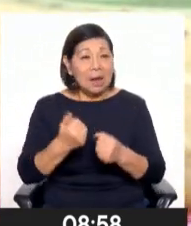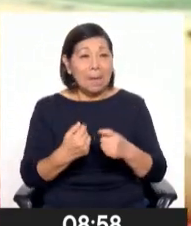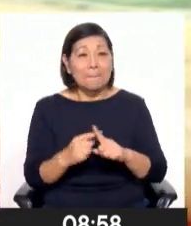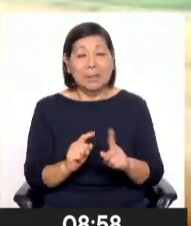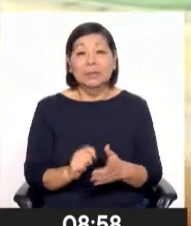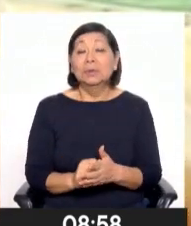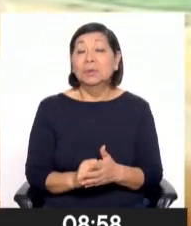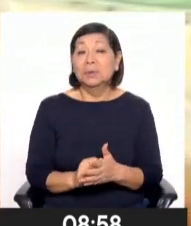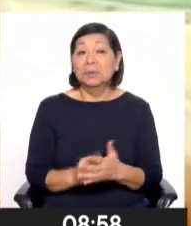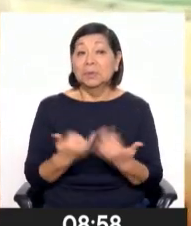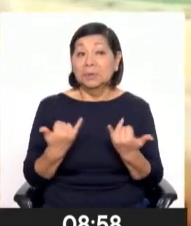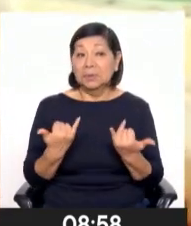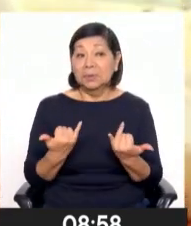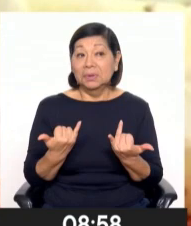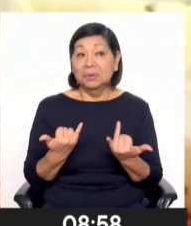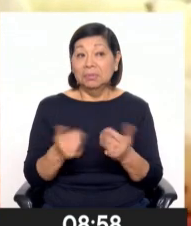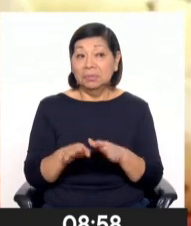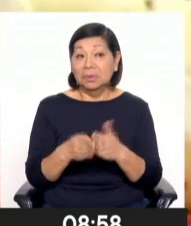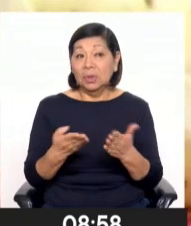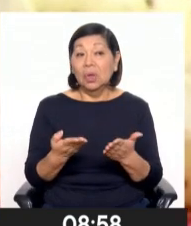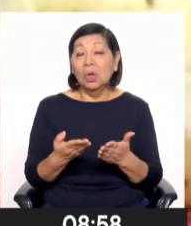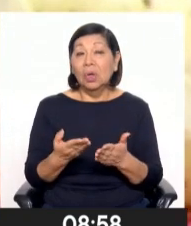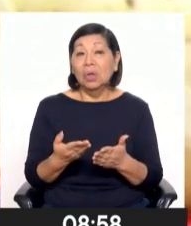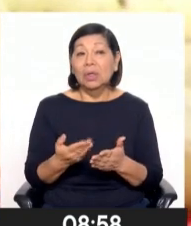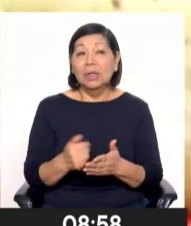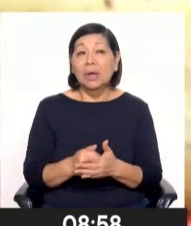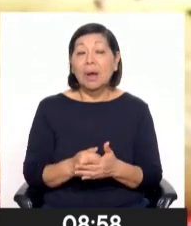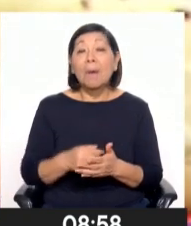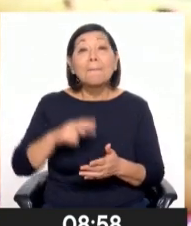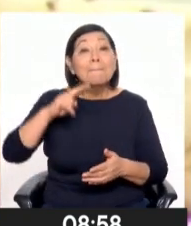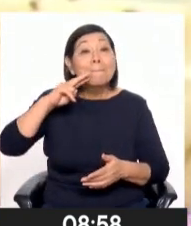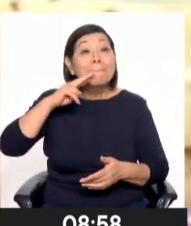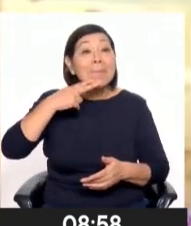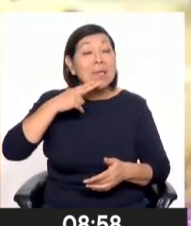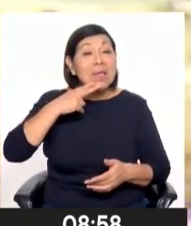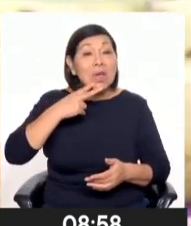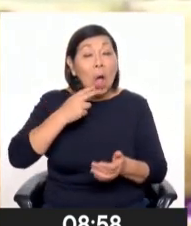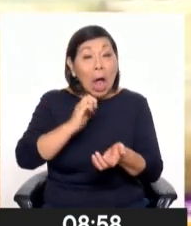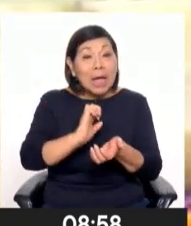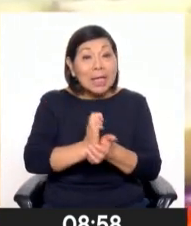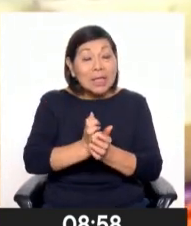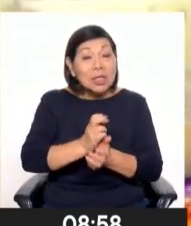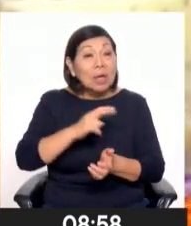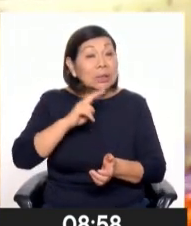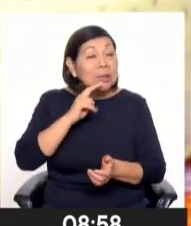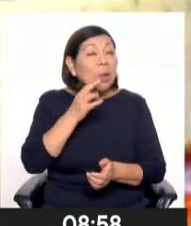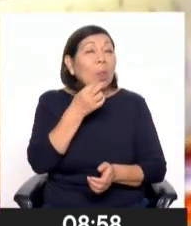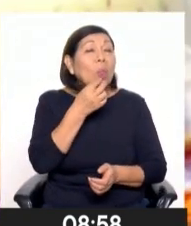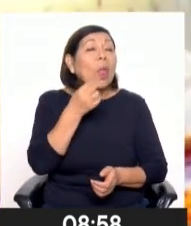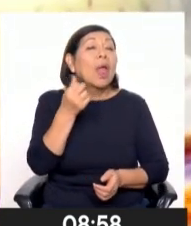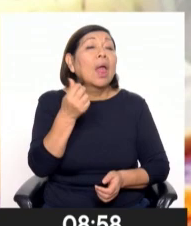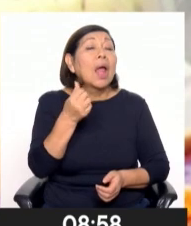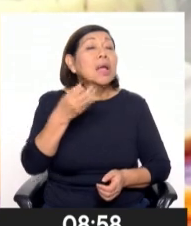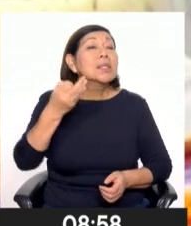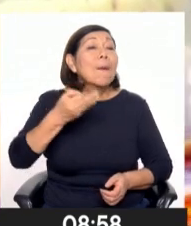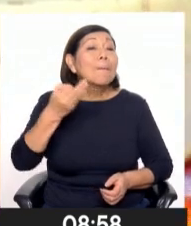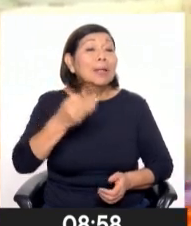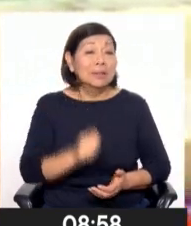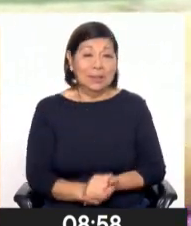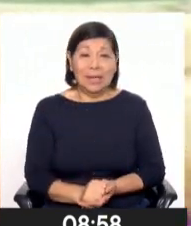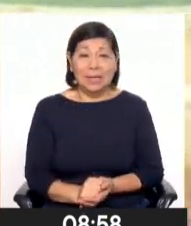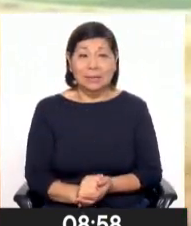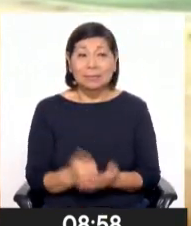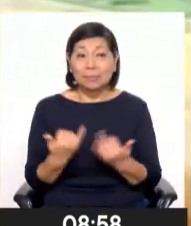acá es un ejemplo de los que son cobertura con con vino son unos quesos que tienen un sabor especial diferenciado